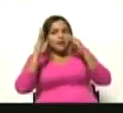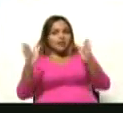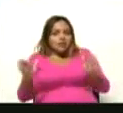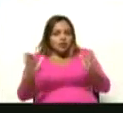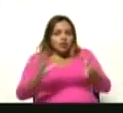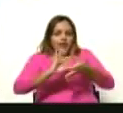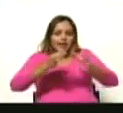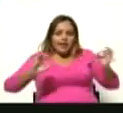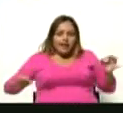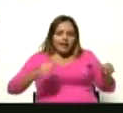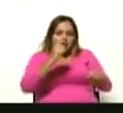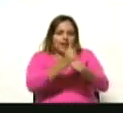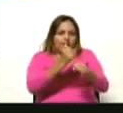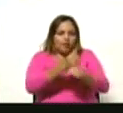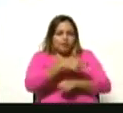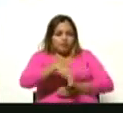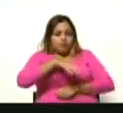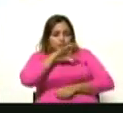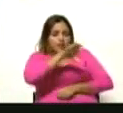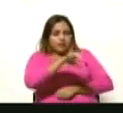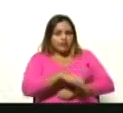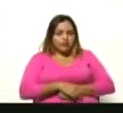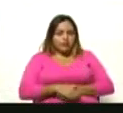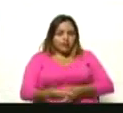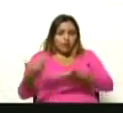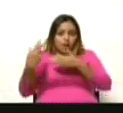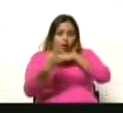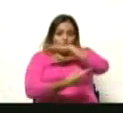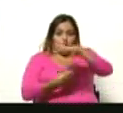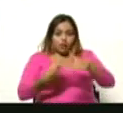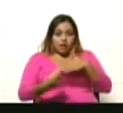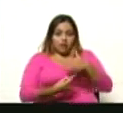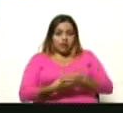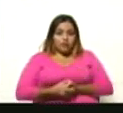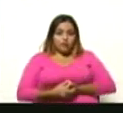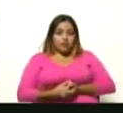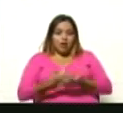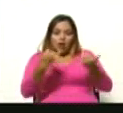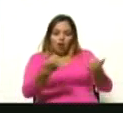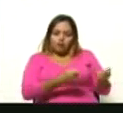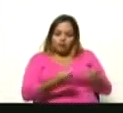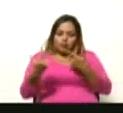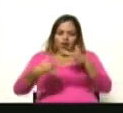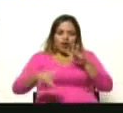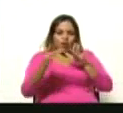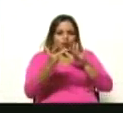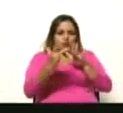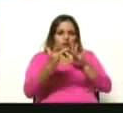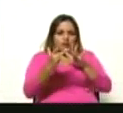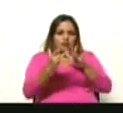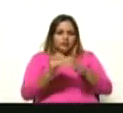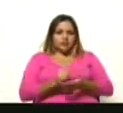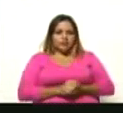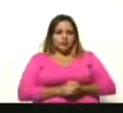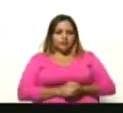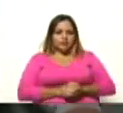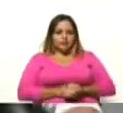cadenas productivas en nuestro país. Con estos datos y con estas imágenes, nosotros vamos a retornar el contacto a los estudios. Adelante.